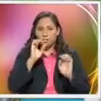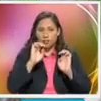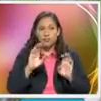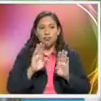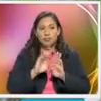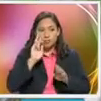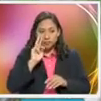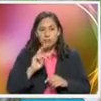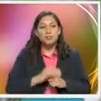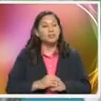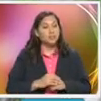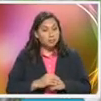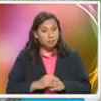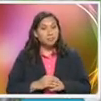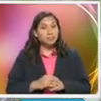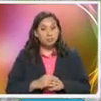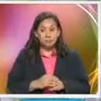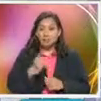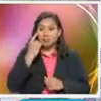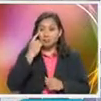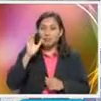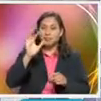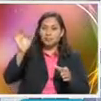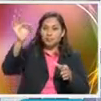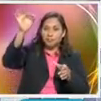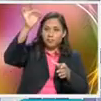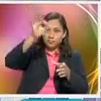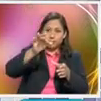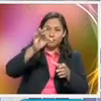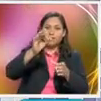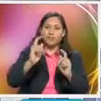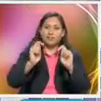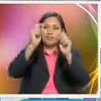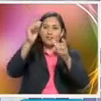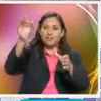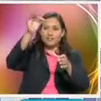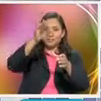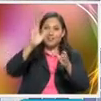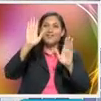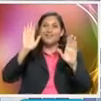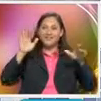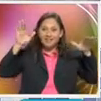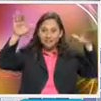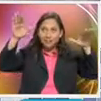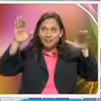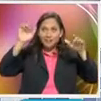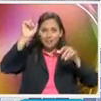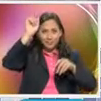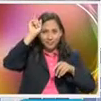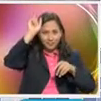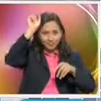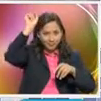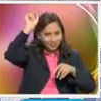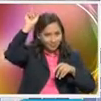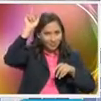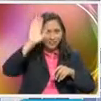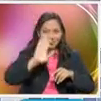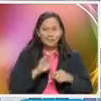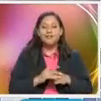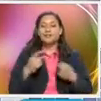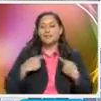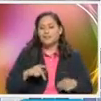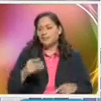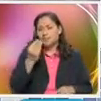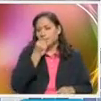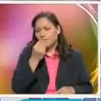Ahí Ay, está. mira, sería ¿Qué tal? como que la punta de la torre. La punta La de la antena, torre. Exacto. hecha con La perejil. antena. ¿Sabes? Las personas no Exacto. se comen el perejil